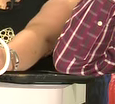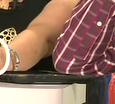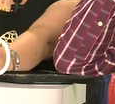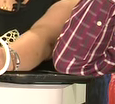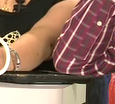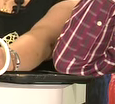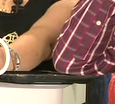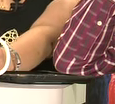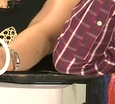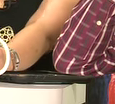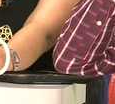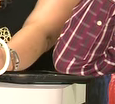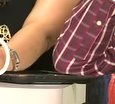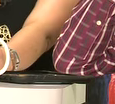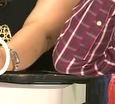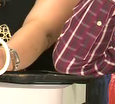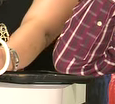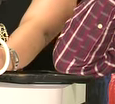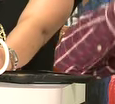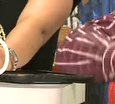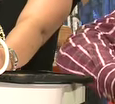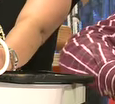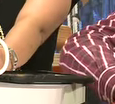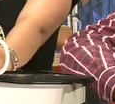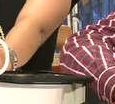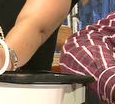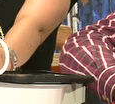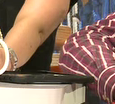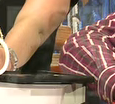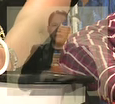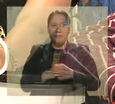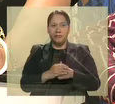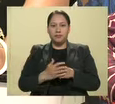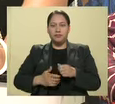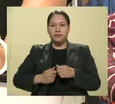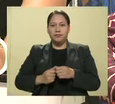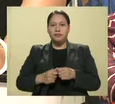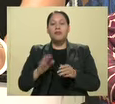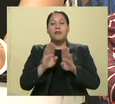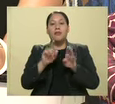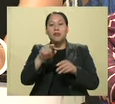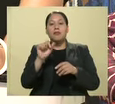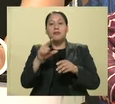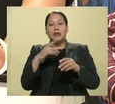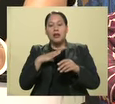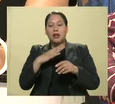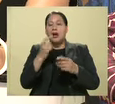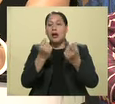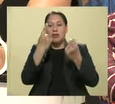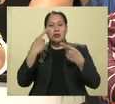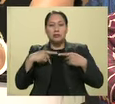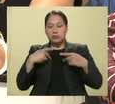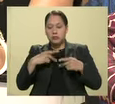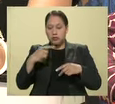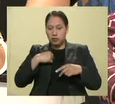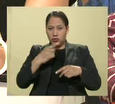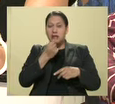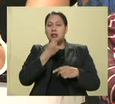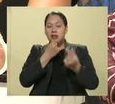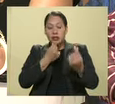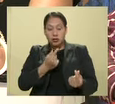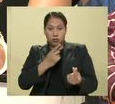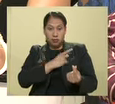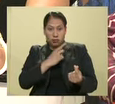del Distrito Federal entran lo que son los menores y los incapaces, los que no tienen capacidad para gobernarse, en